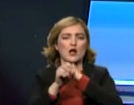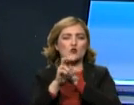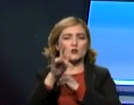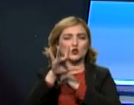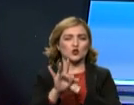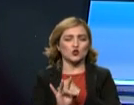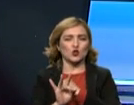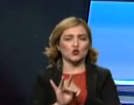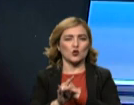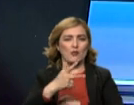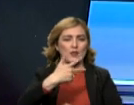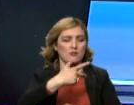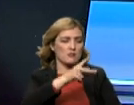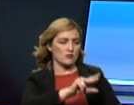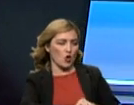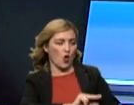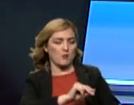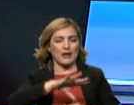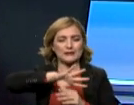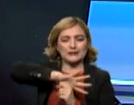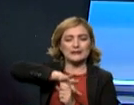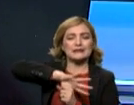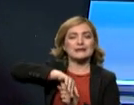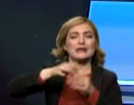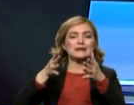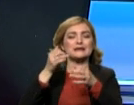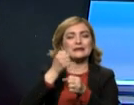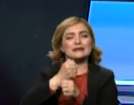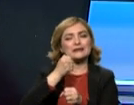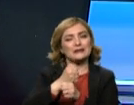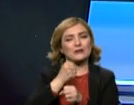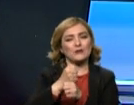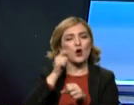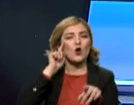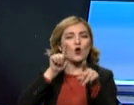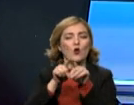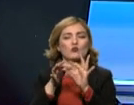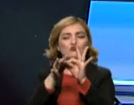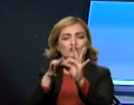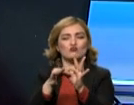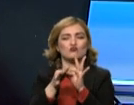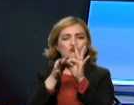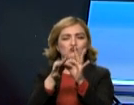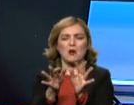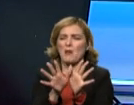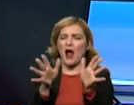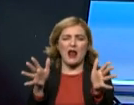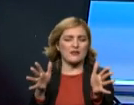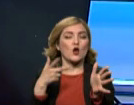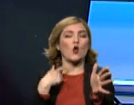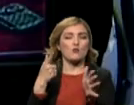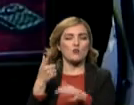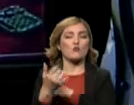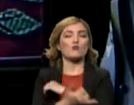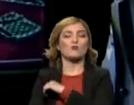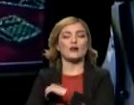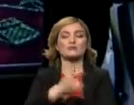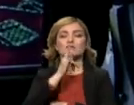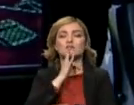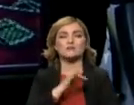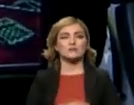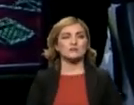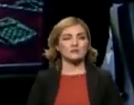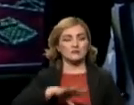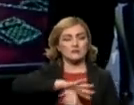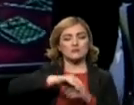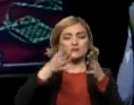Tres fueron negados. La Cancillería trabaja en un acuerdo de cooperación más amplio con ese país. El